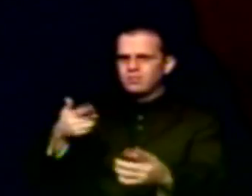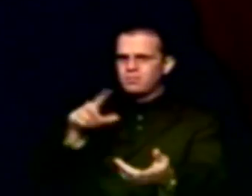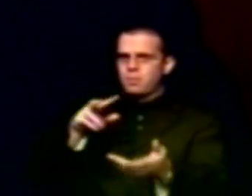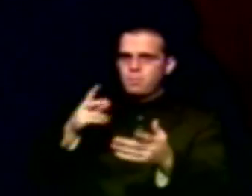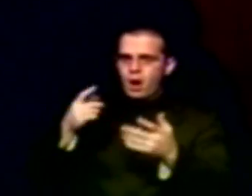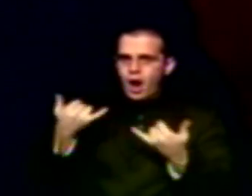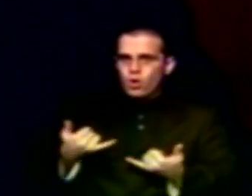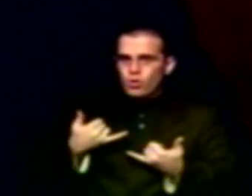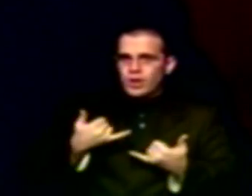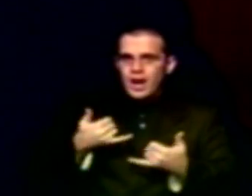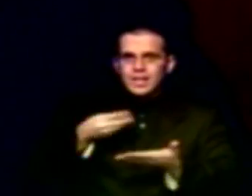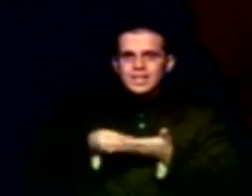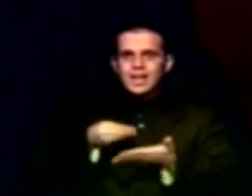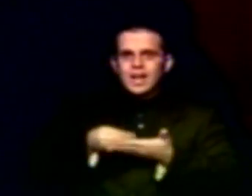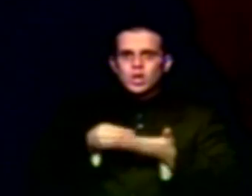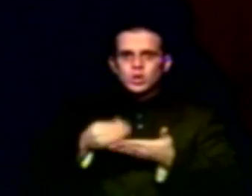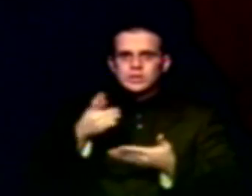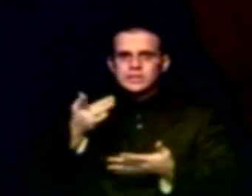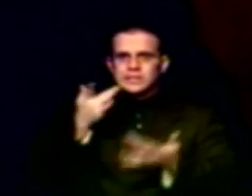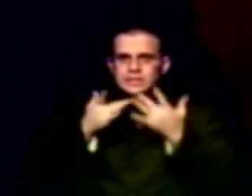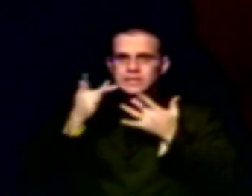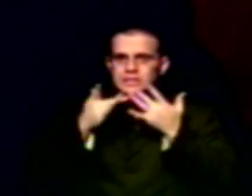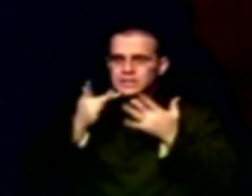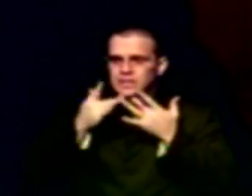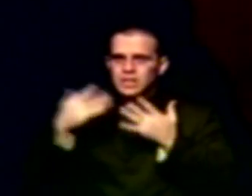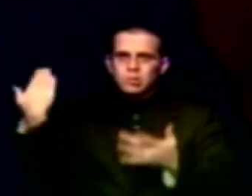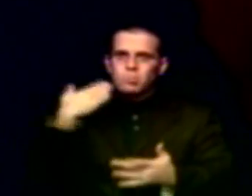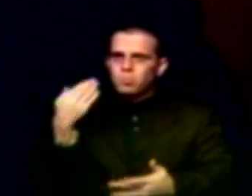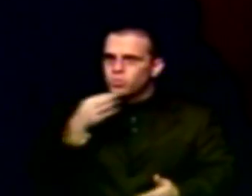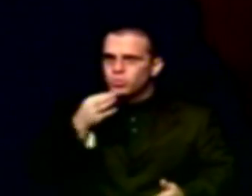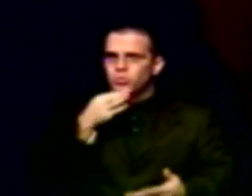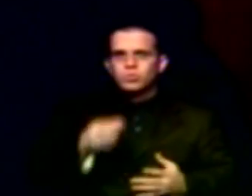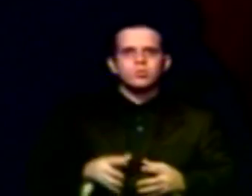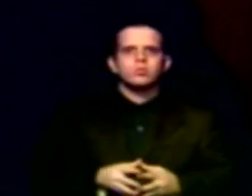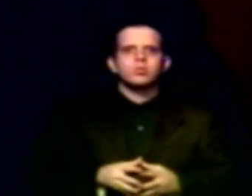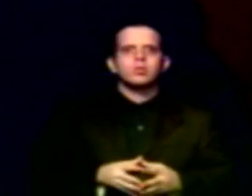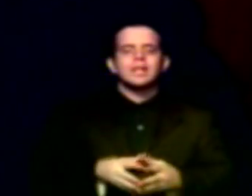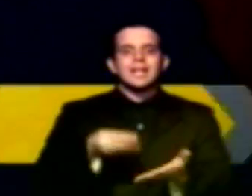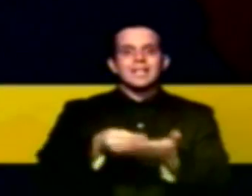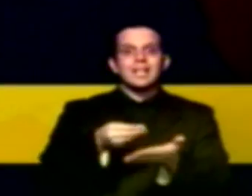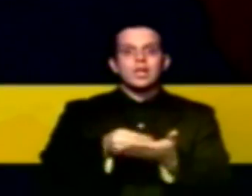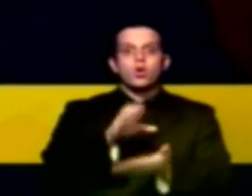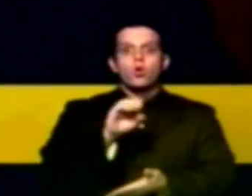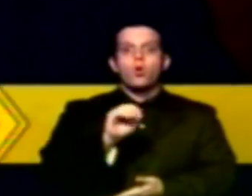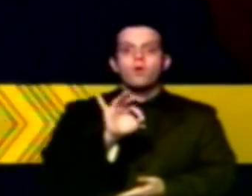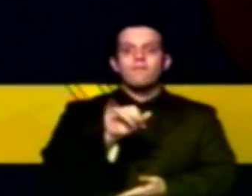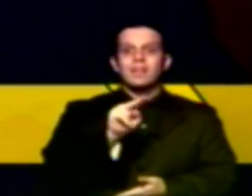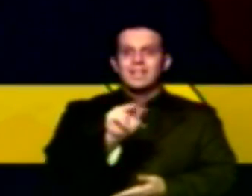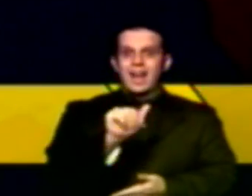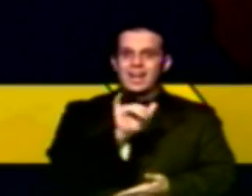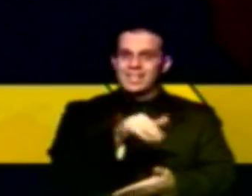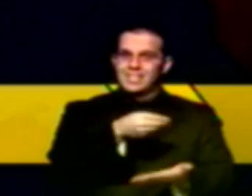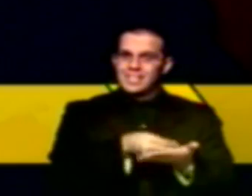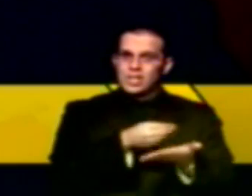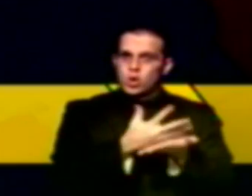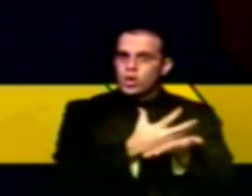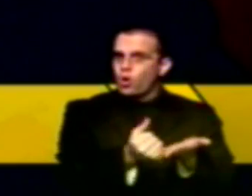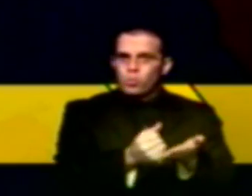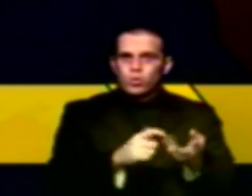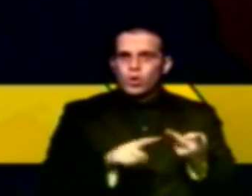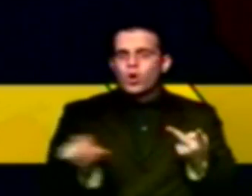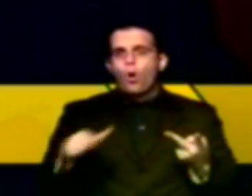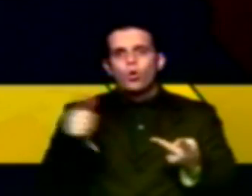prestatario. El margen prestatario de COFINA se agotó y el margen prestatario del pueblo de Puerto Rico está a punto de agotarse, lo cual